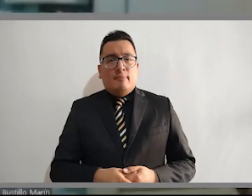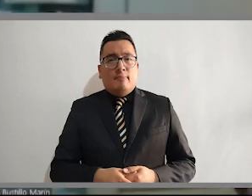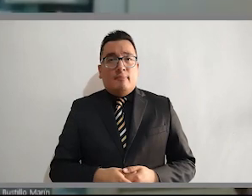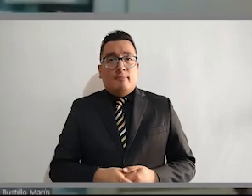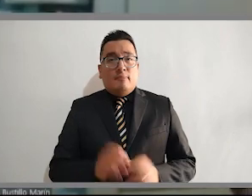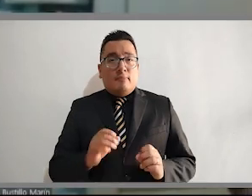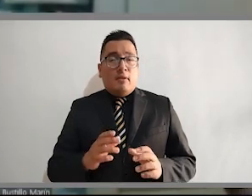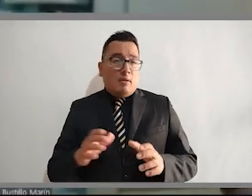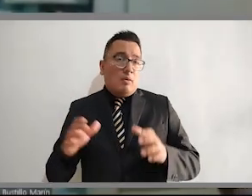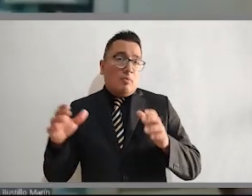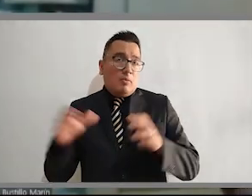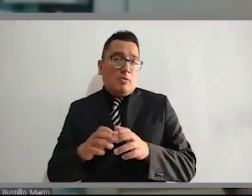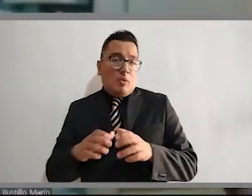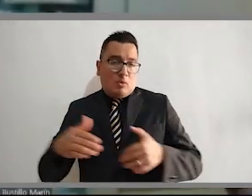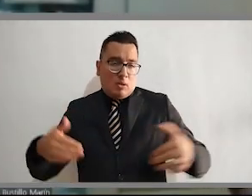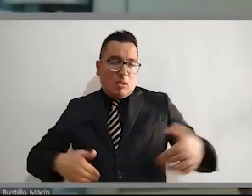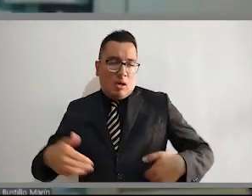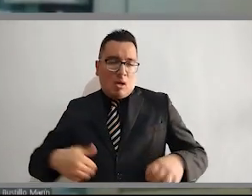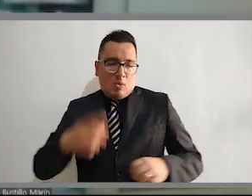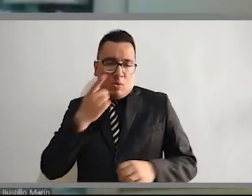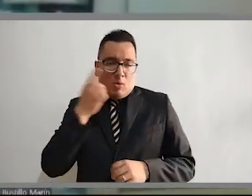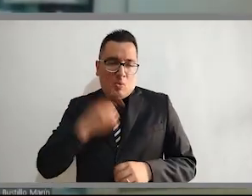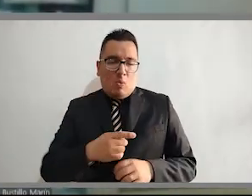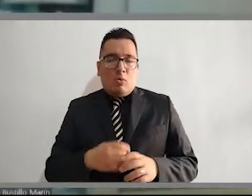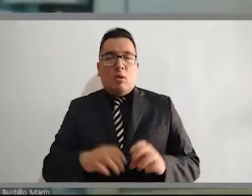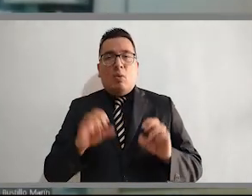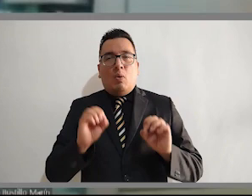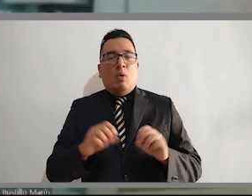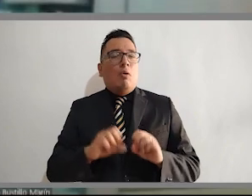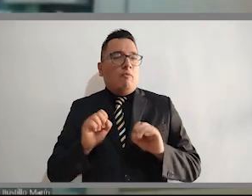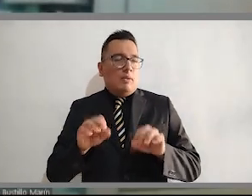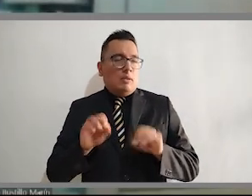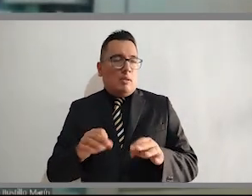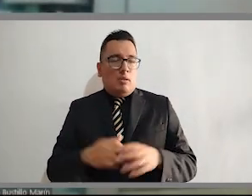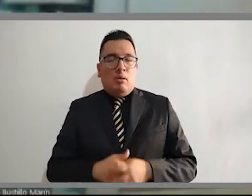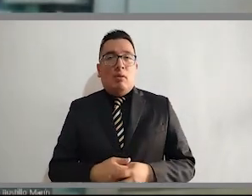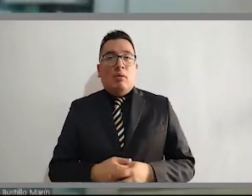la Comisión de Quejas y Denuncias si lo tienen, o directamente a la oficialía, o directamente,